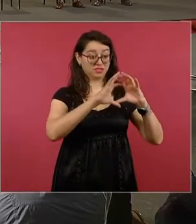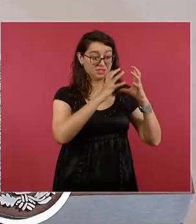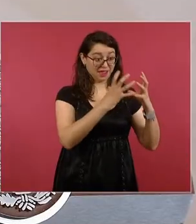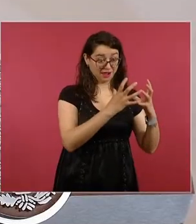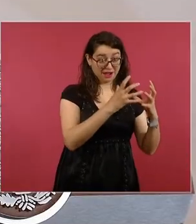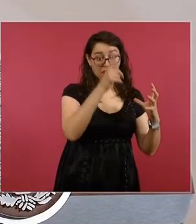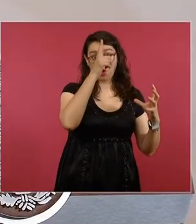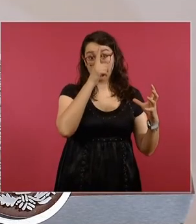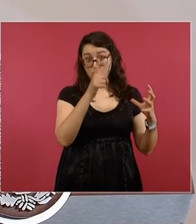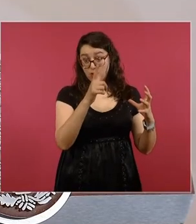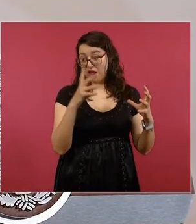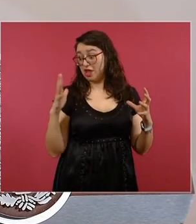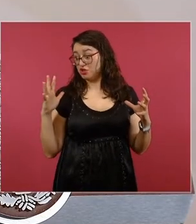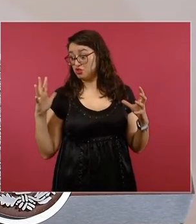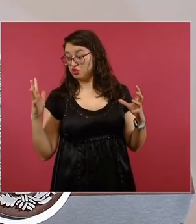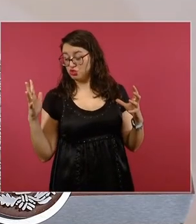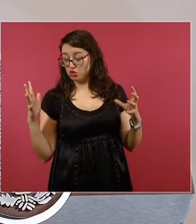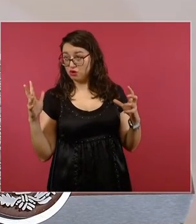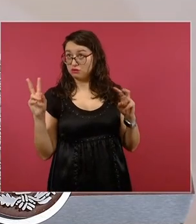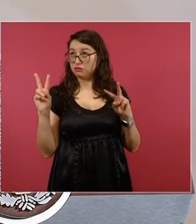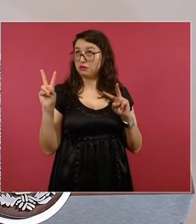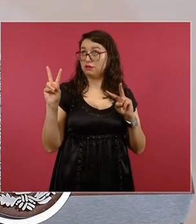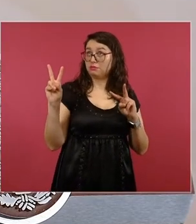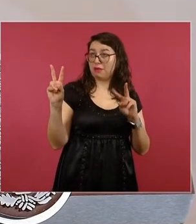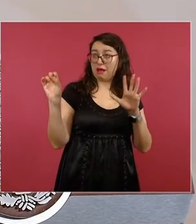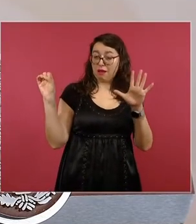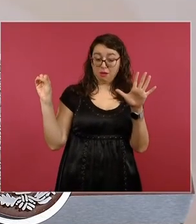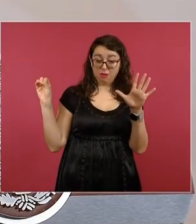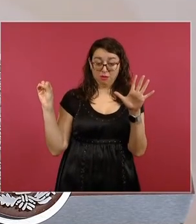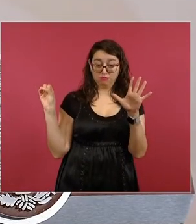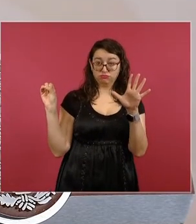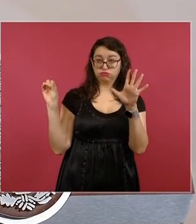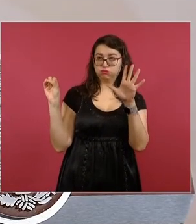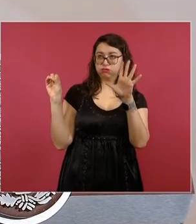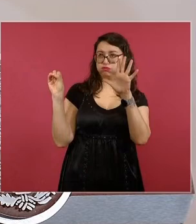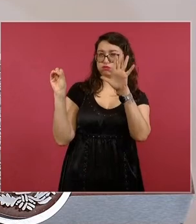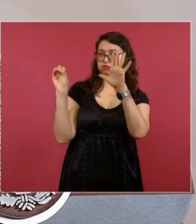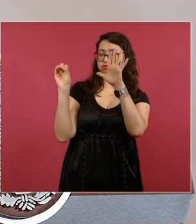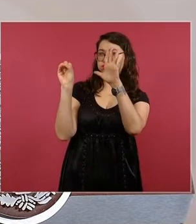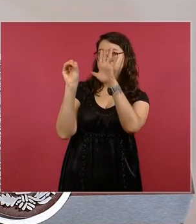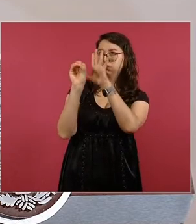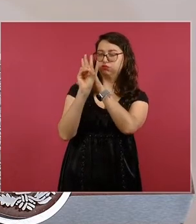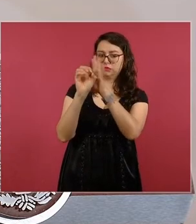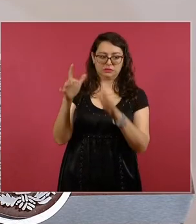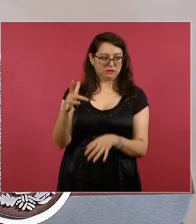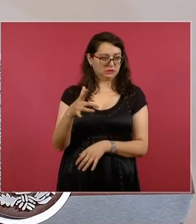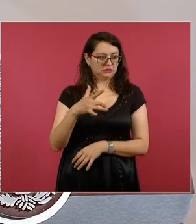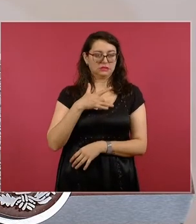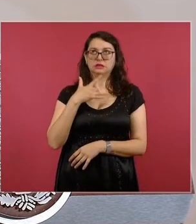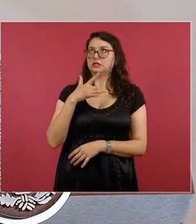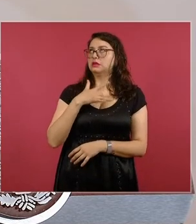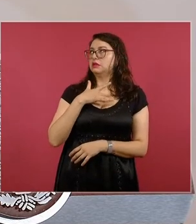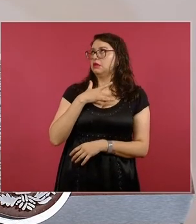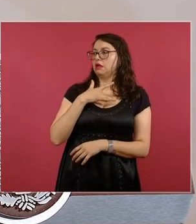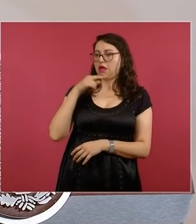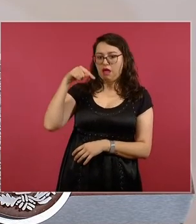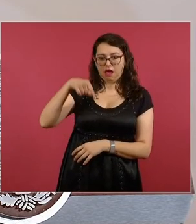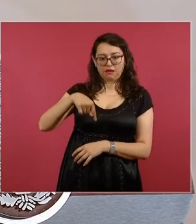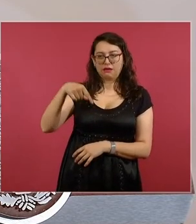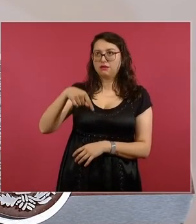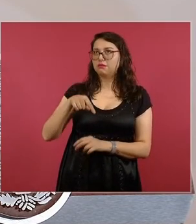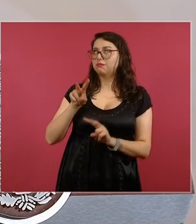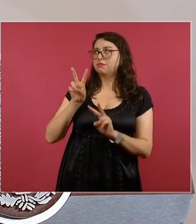cuando ésta es proyectada sobre la Tierra, experimentan momentáneamente un eclipse solar total. El